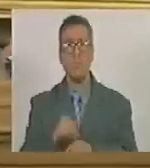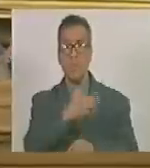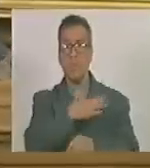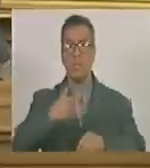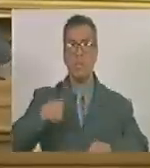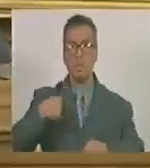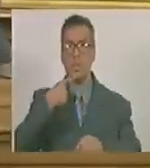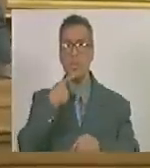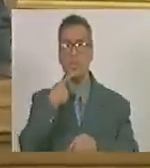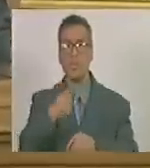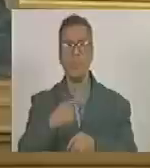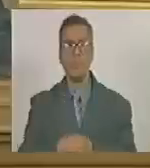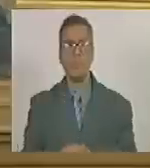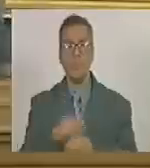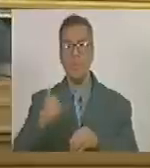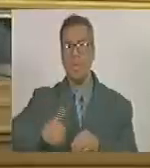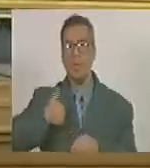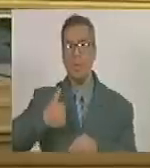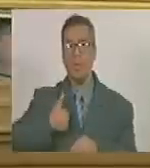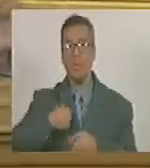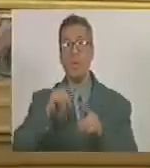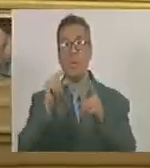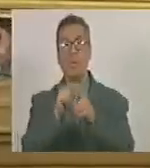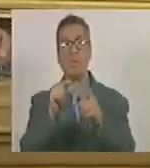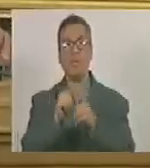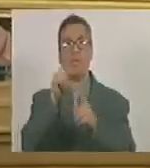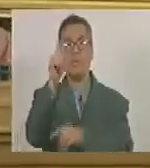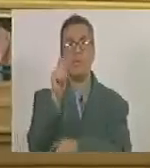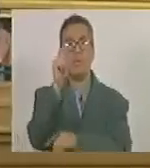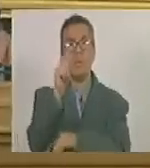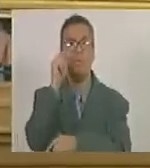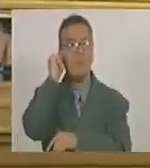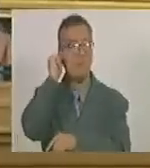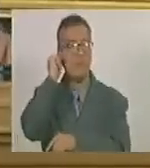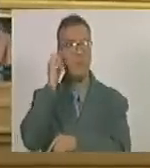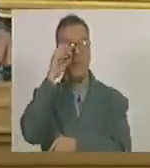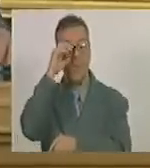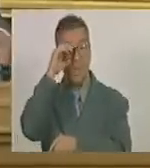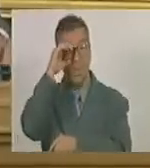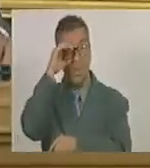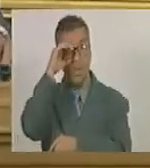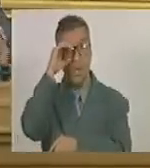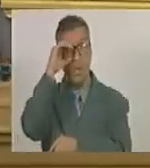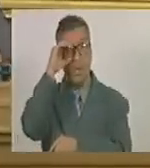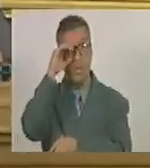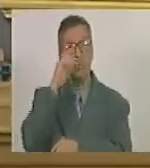Queremos expresar y aprovechar las palabras de la diputada para